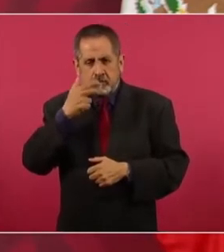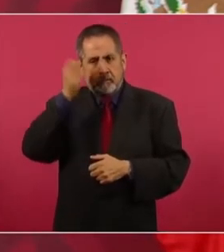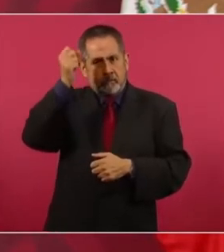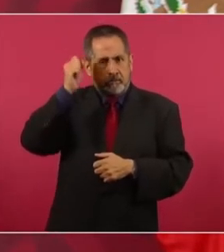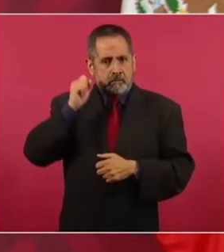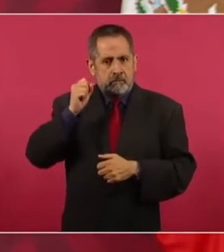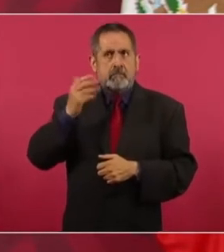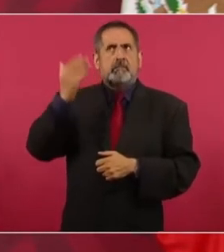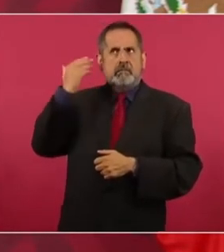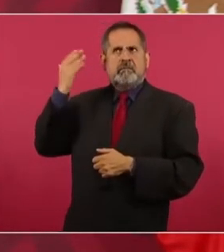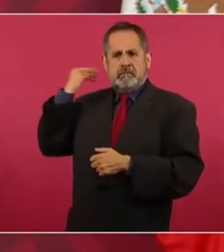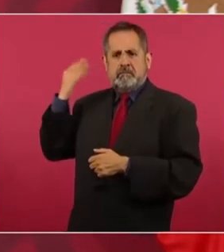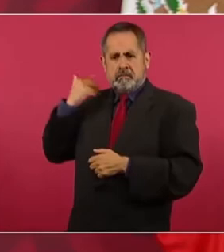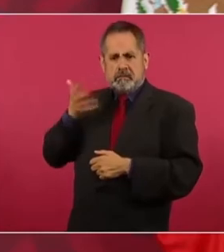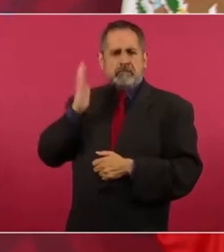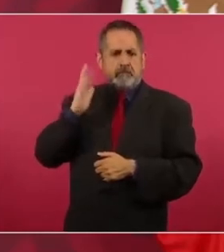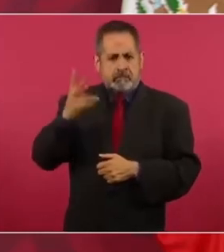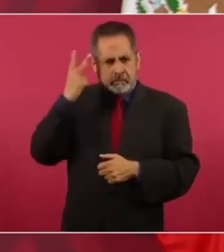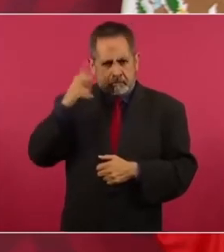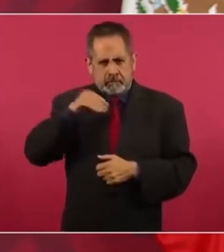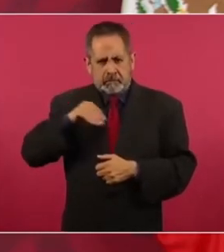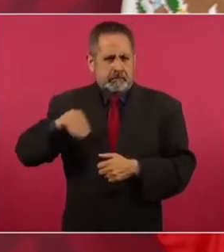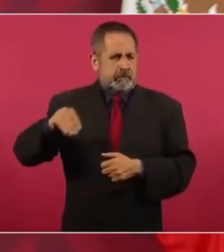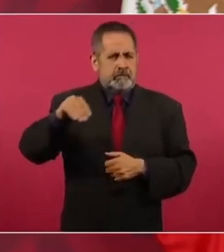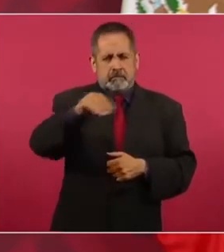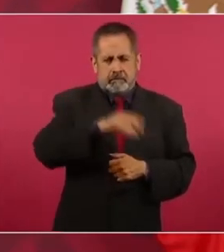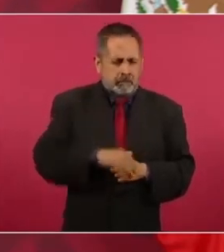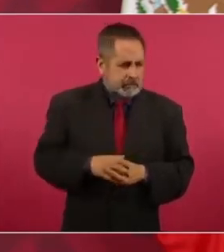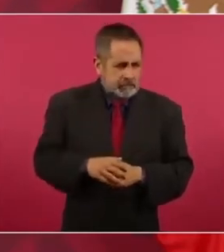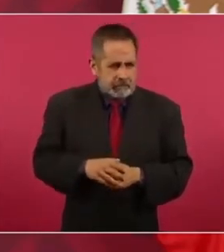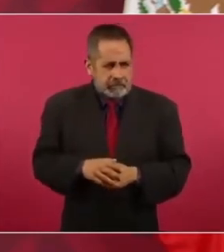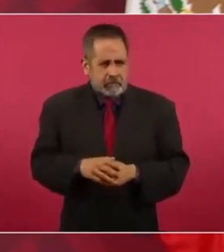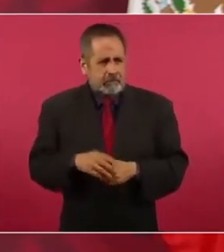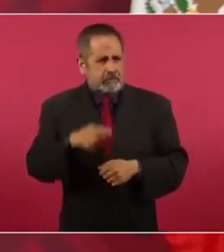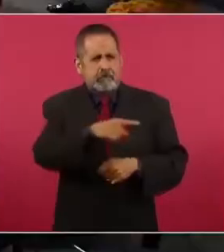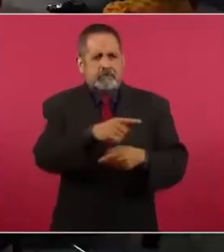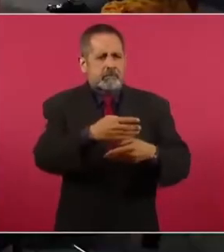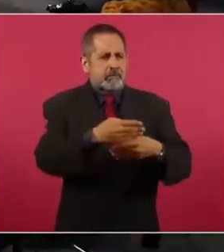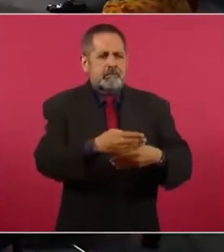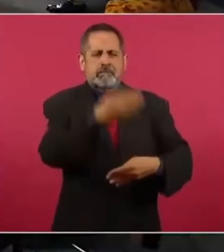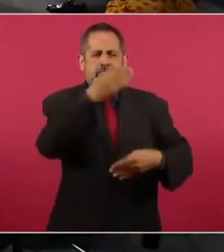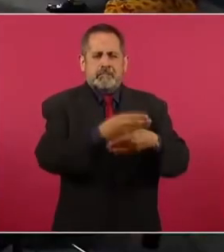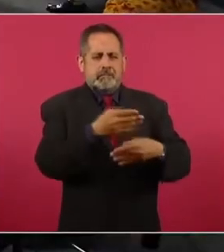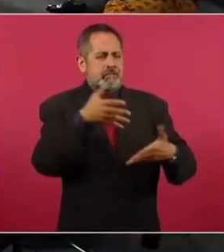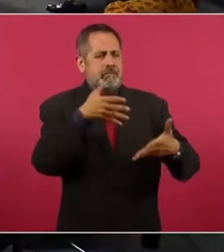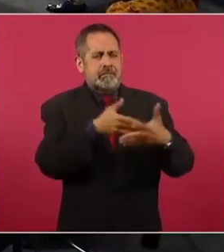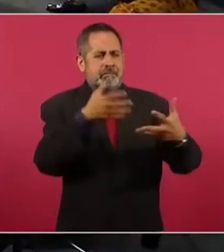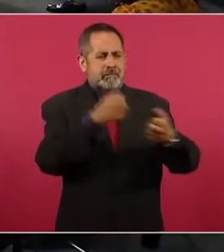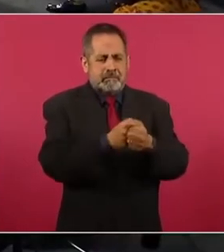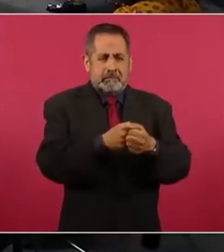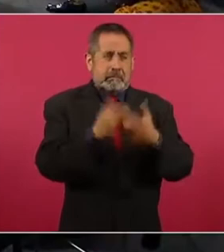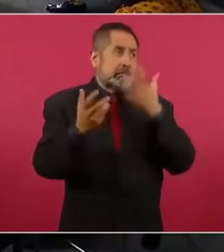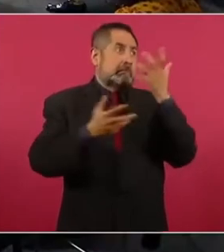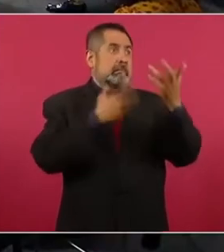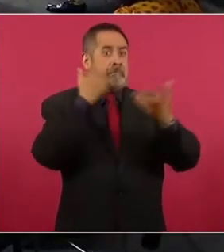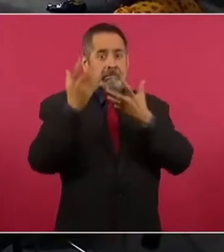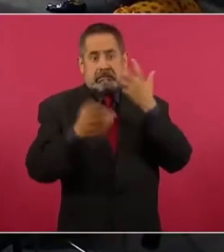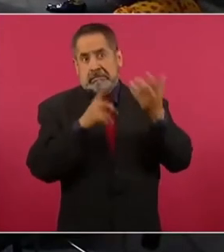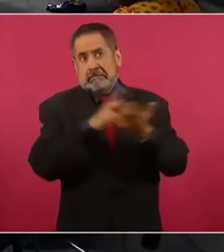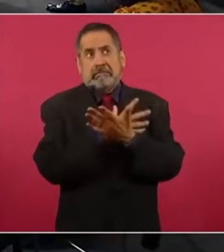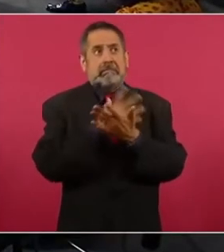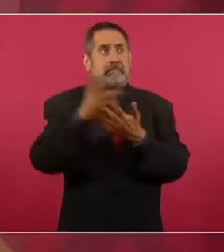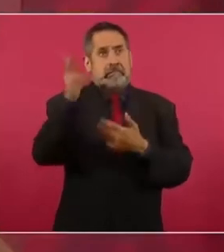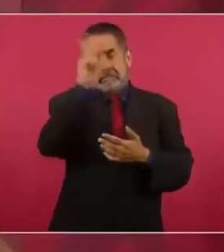Fuimos y un escándalo, ¿no? Por un retén. Esa era la nota